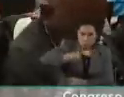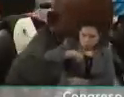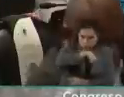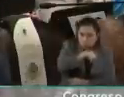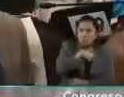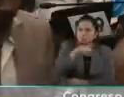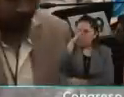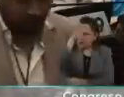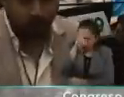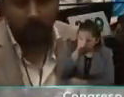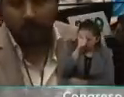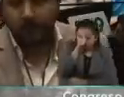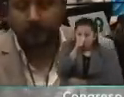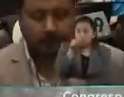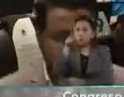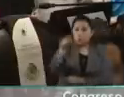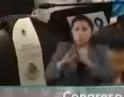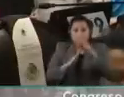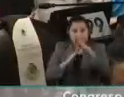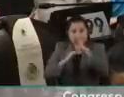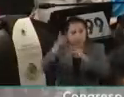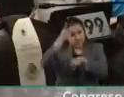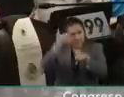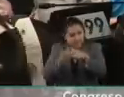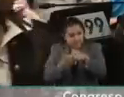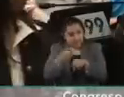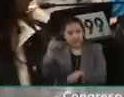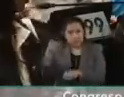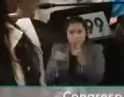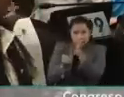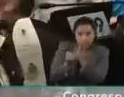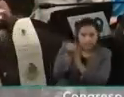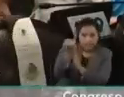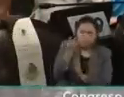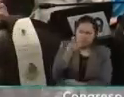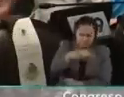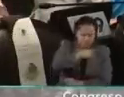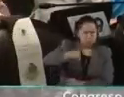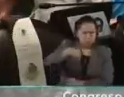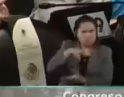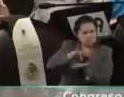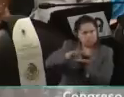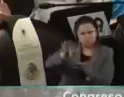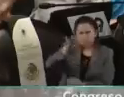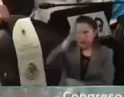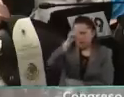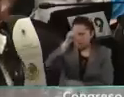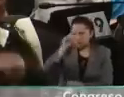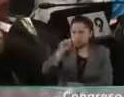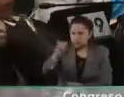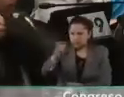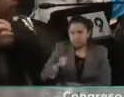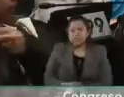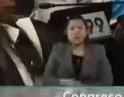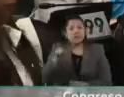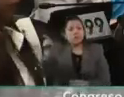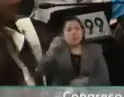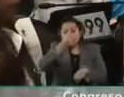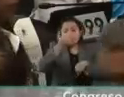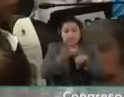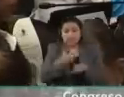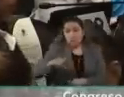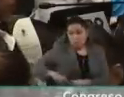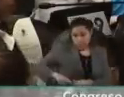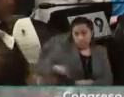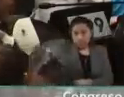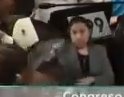a las decisiones que tomó hoy la mesa directiva encabezada por usted. el derecho de la secretaria de Gobernación de